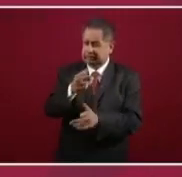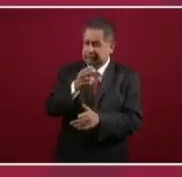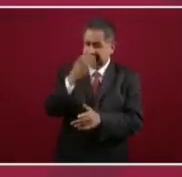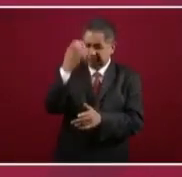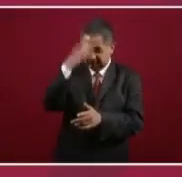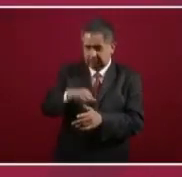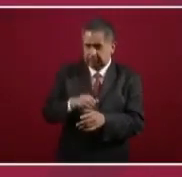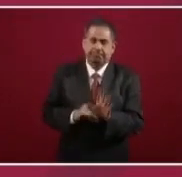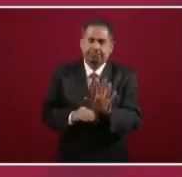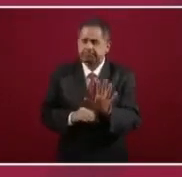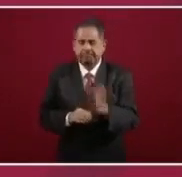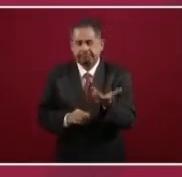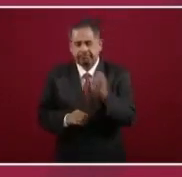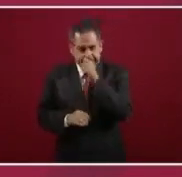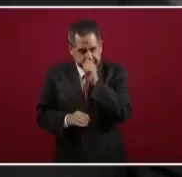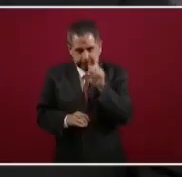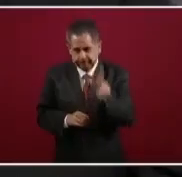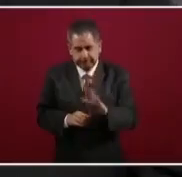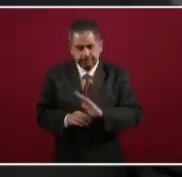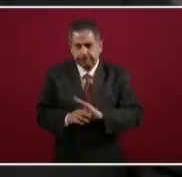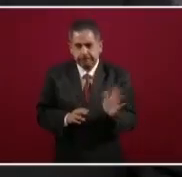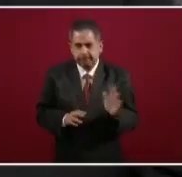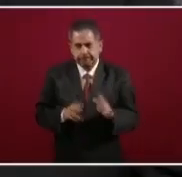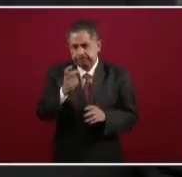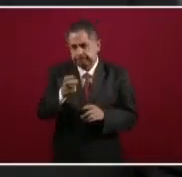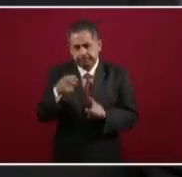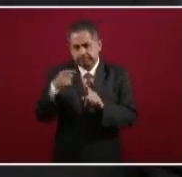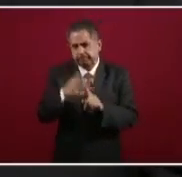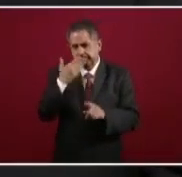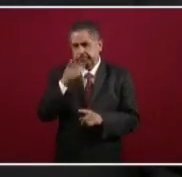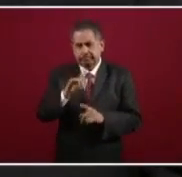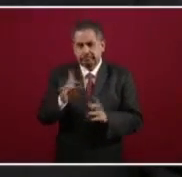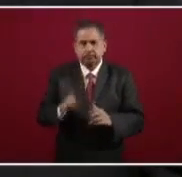tampoco eso es correcto